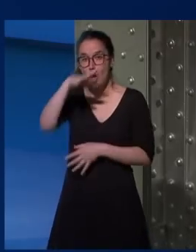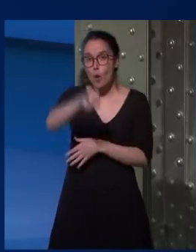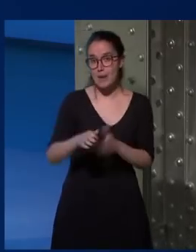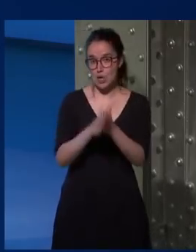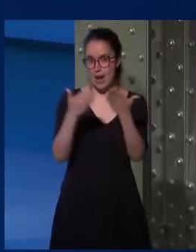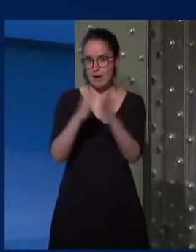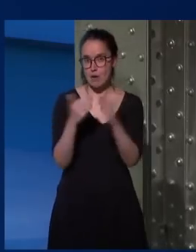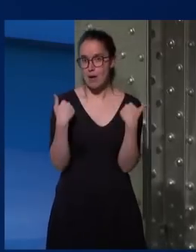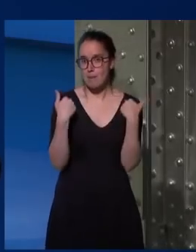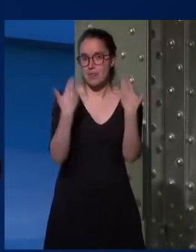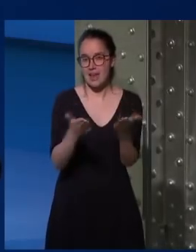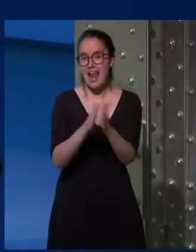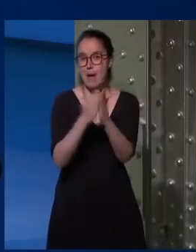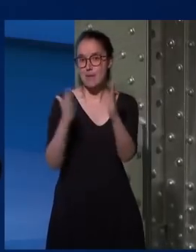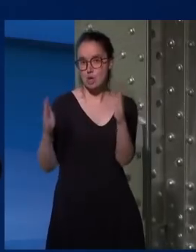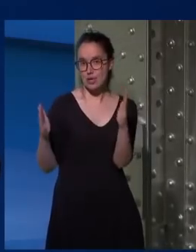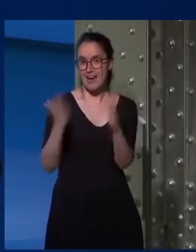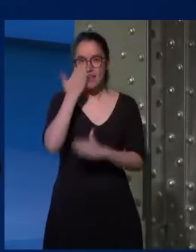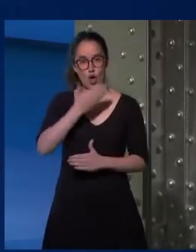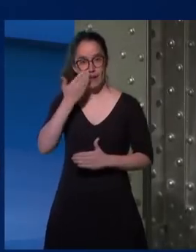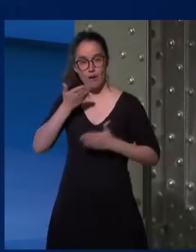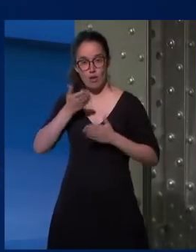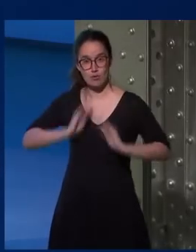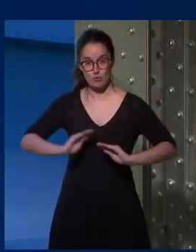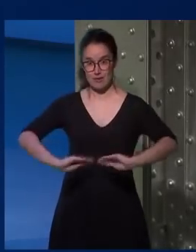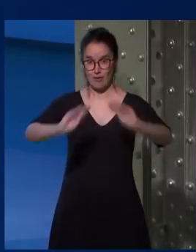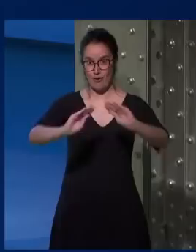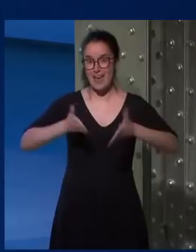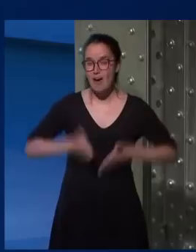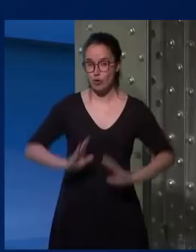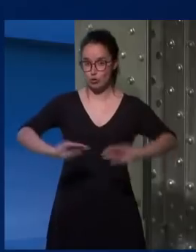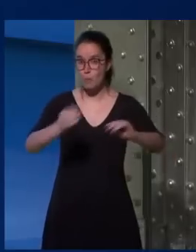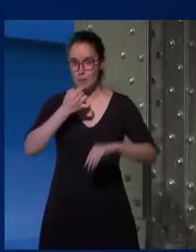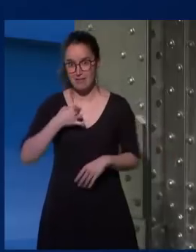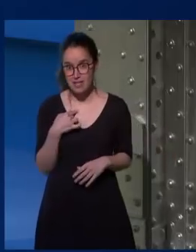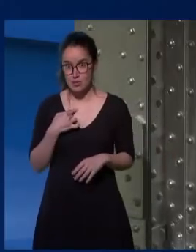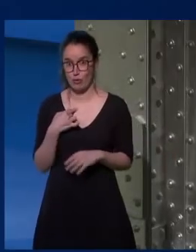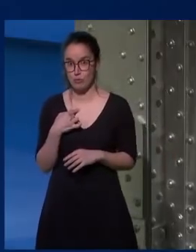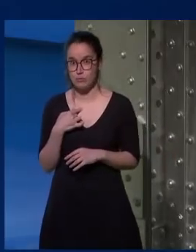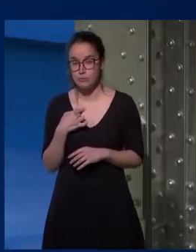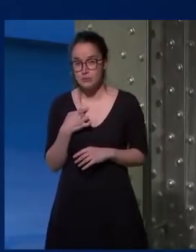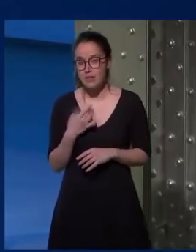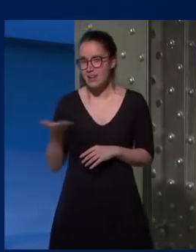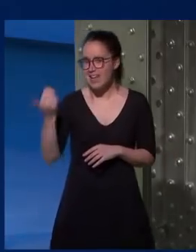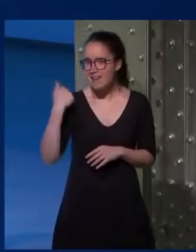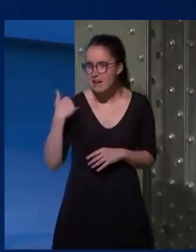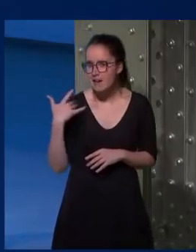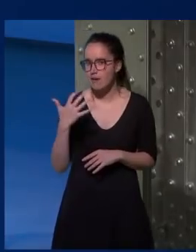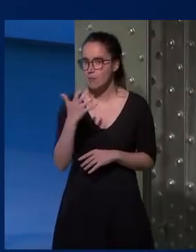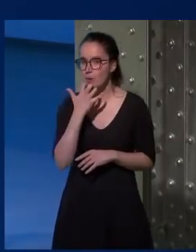libro y que lo van a regalar a la biblioteca del colegio de sus hijos, también me lo han comentado. Y ayer, por